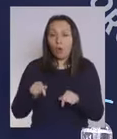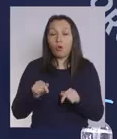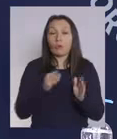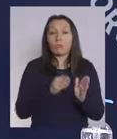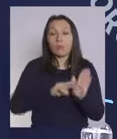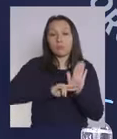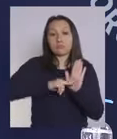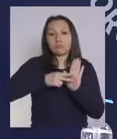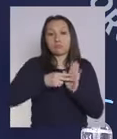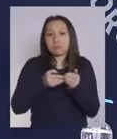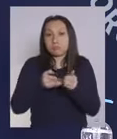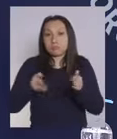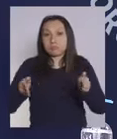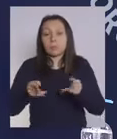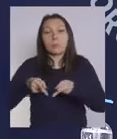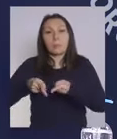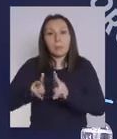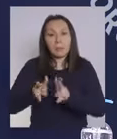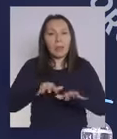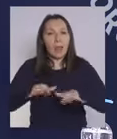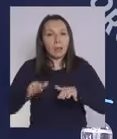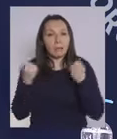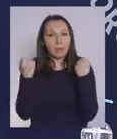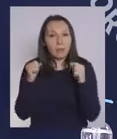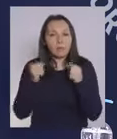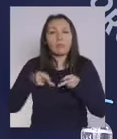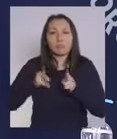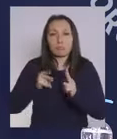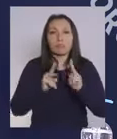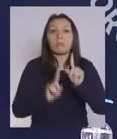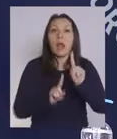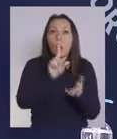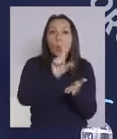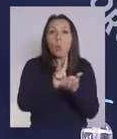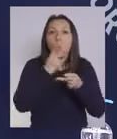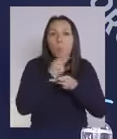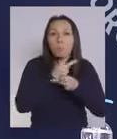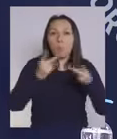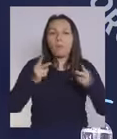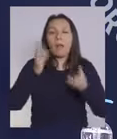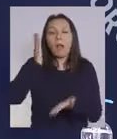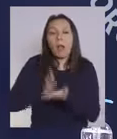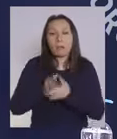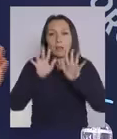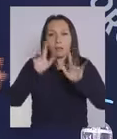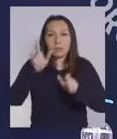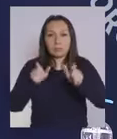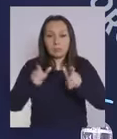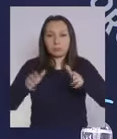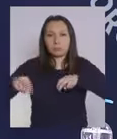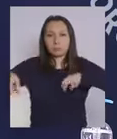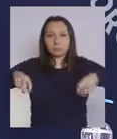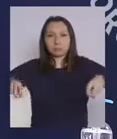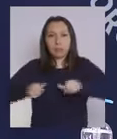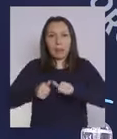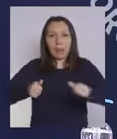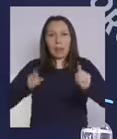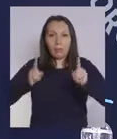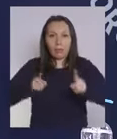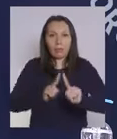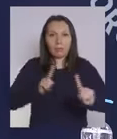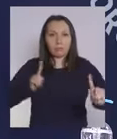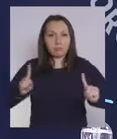de transición, están permitidas las actividades deportivas en lugares públicos hasta 10 personas, manteniendo obviamente el distanciamiento